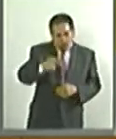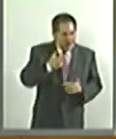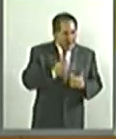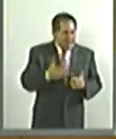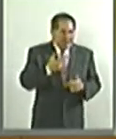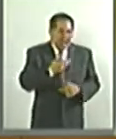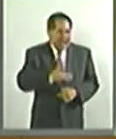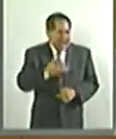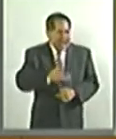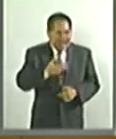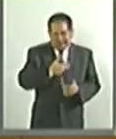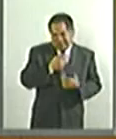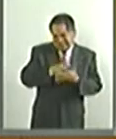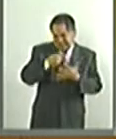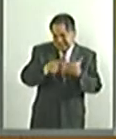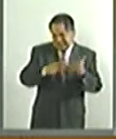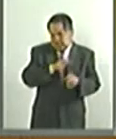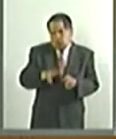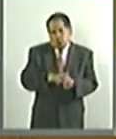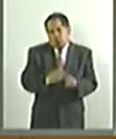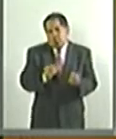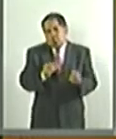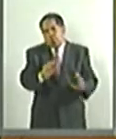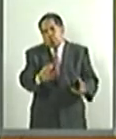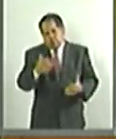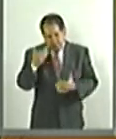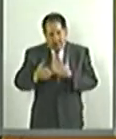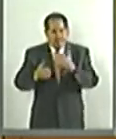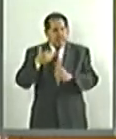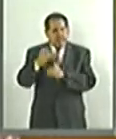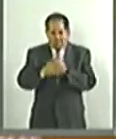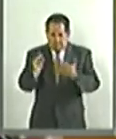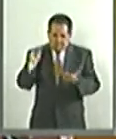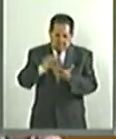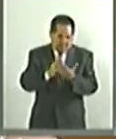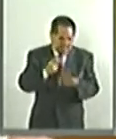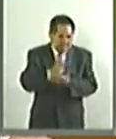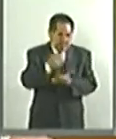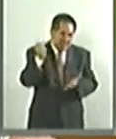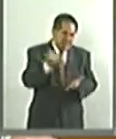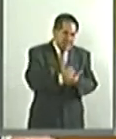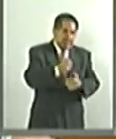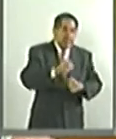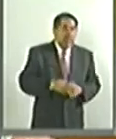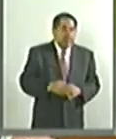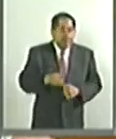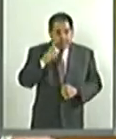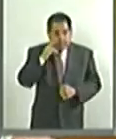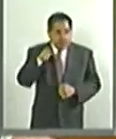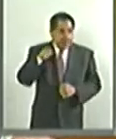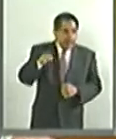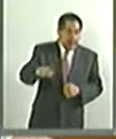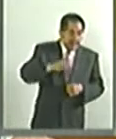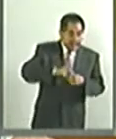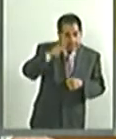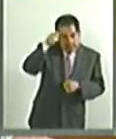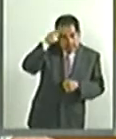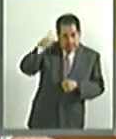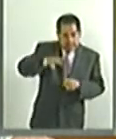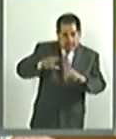espléndida riqueza en este tipo de regiones. El Geoparque Mundial de la Comarca Minera en